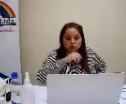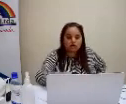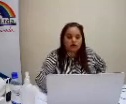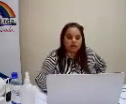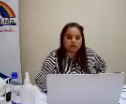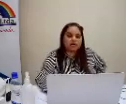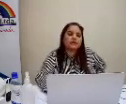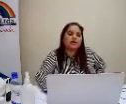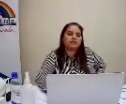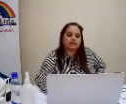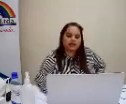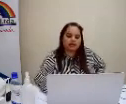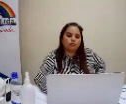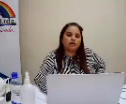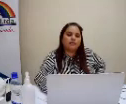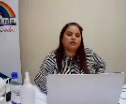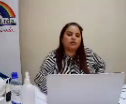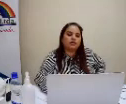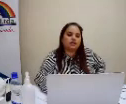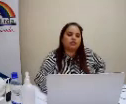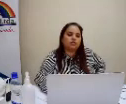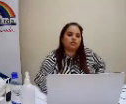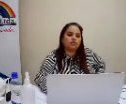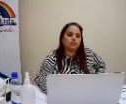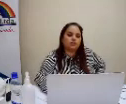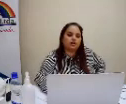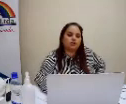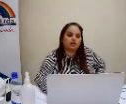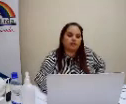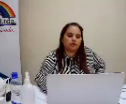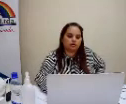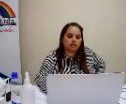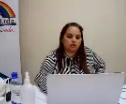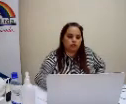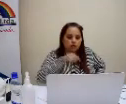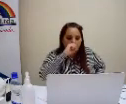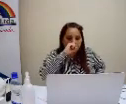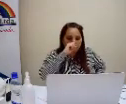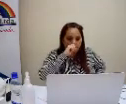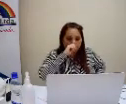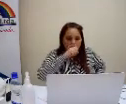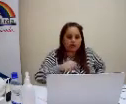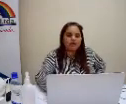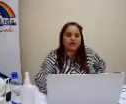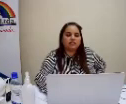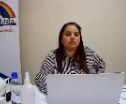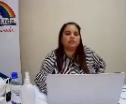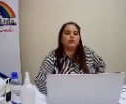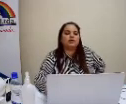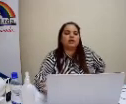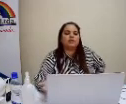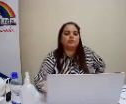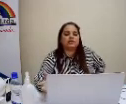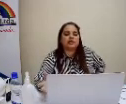rutina en cuanto a la hora de acostarme, hace que tenga una mejor higiene del sueño y pueda dormir mejor y tener un sueño más reparador.